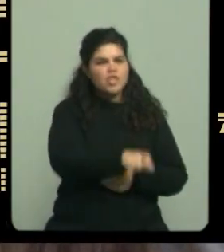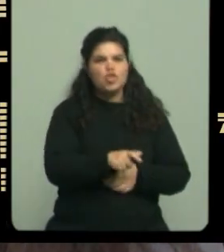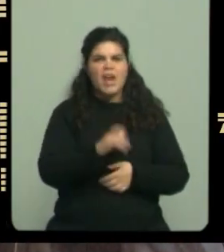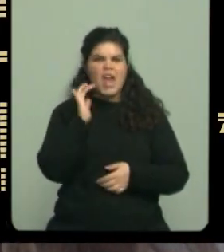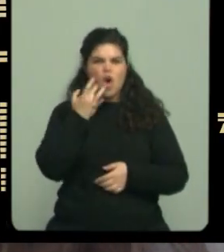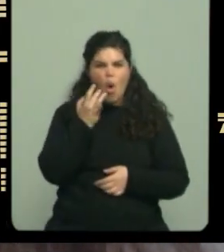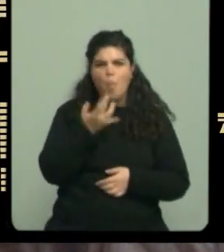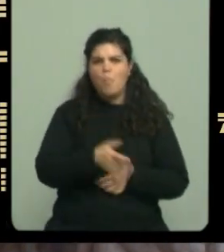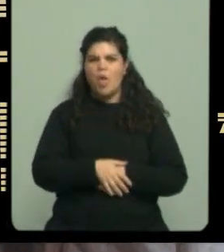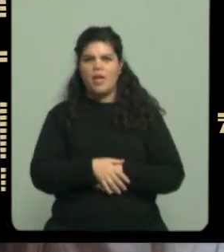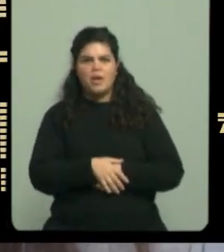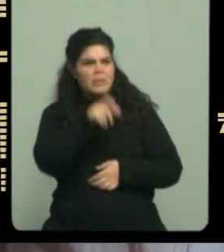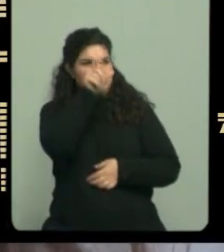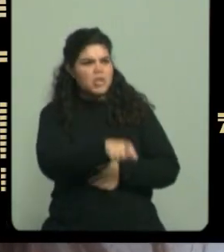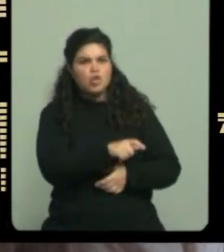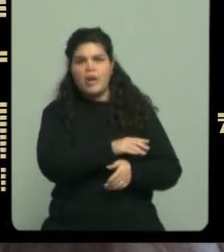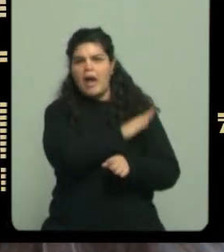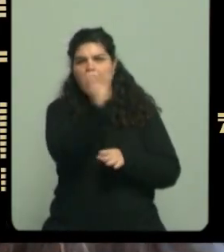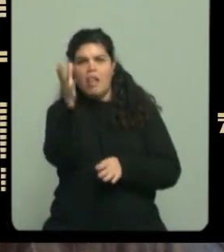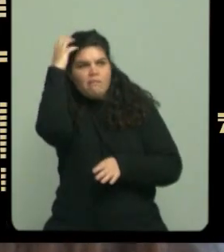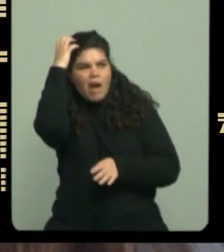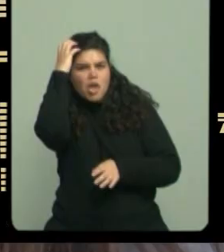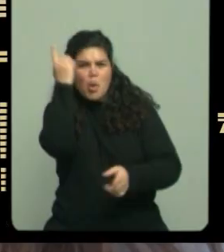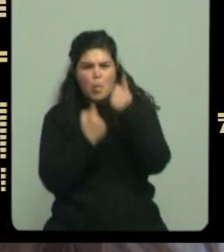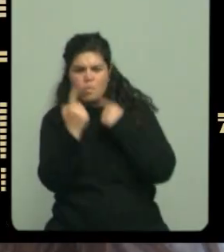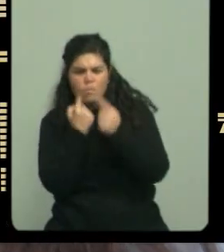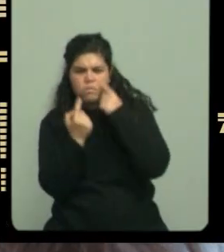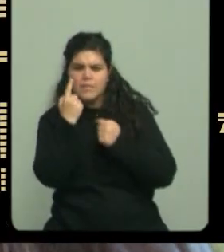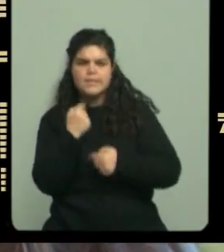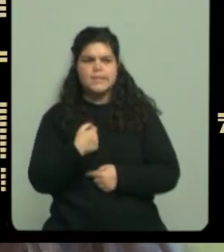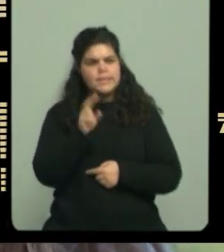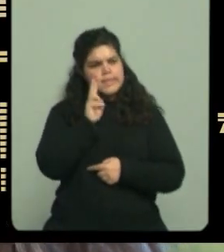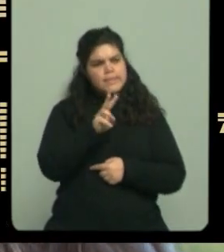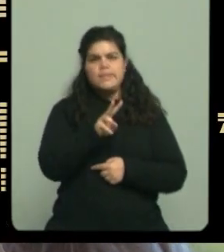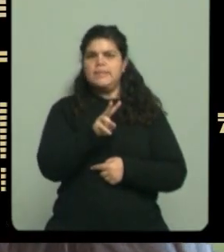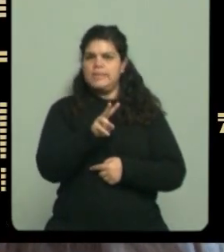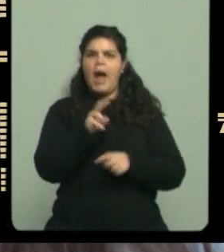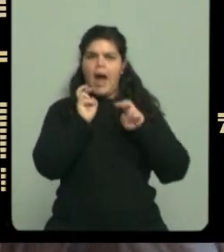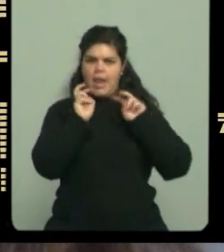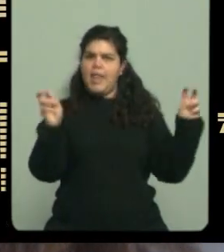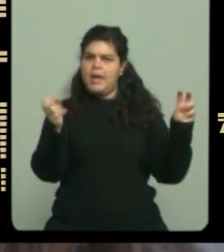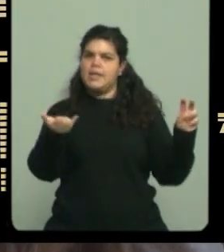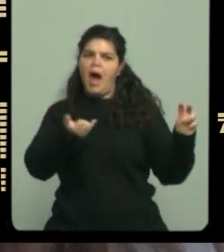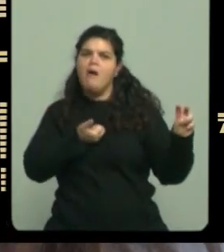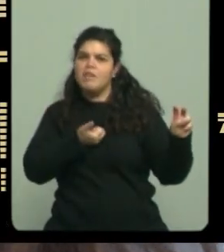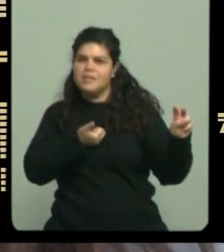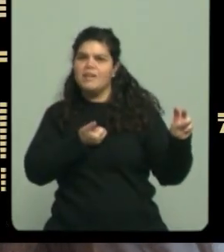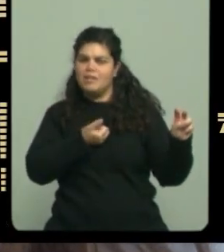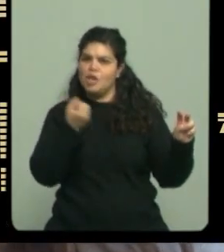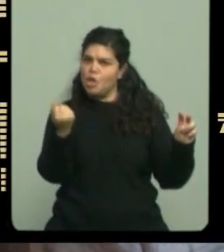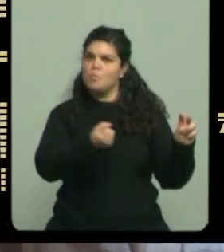incómoda, que se va al baño a llorar. Ese tipo de indicios nos tienen que alertar